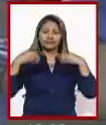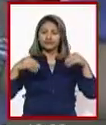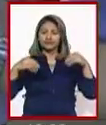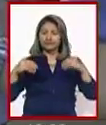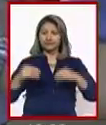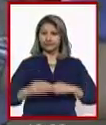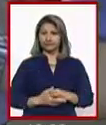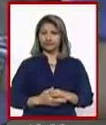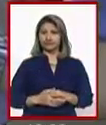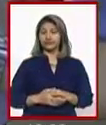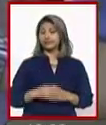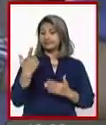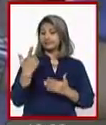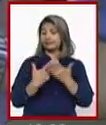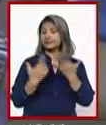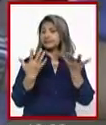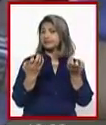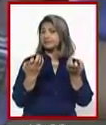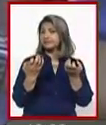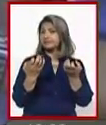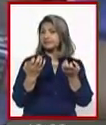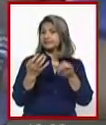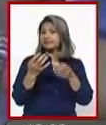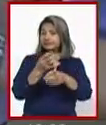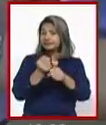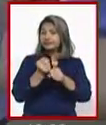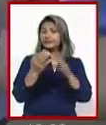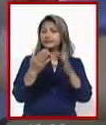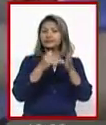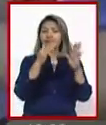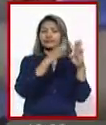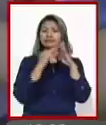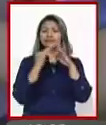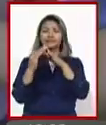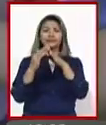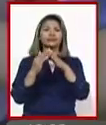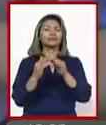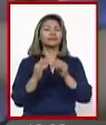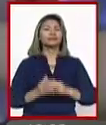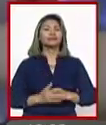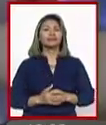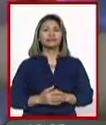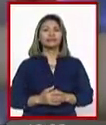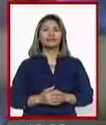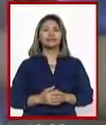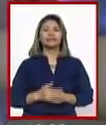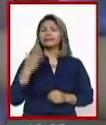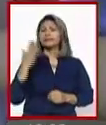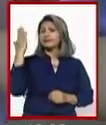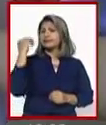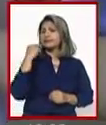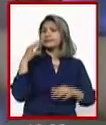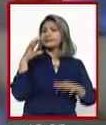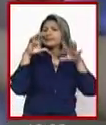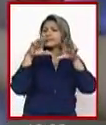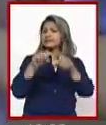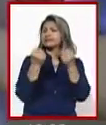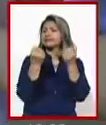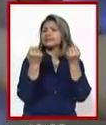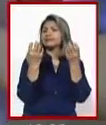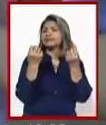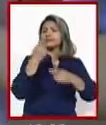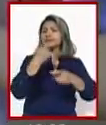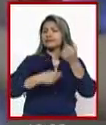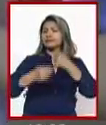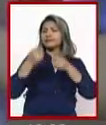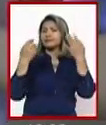mercados, y lo que queremos nosotros es recuperar la ciudad que ha sido, por qué no decirlo, tomado por muchos